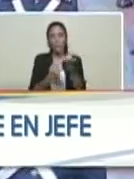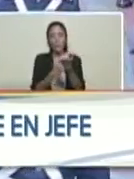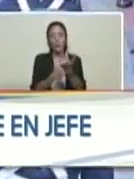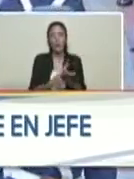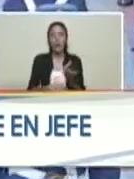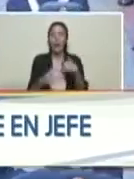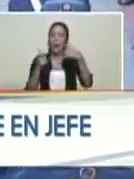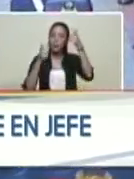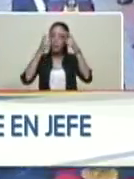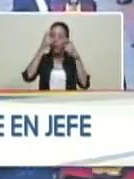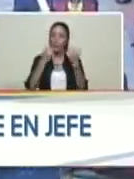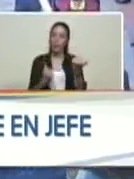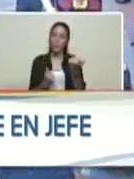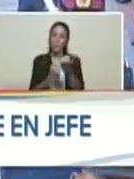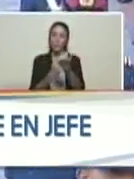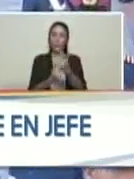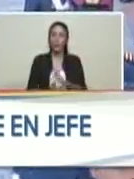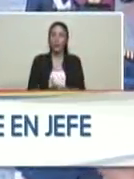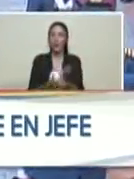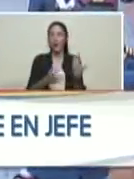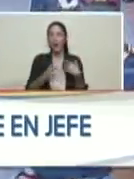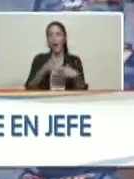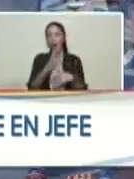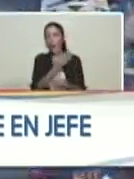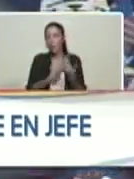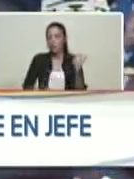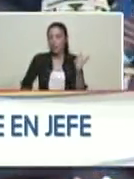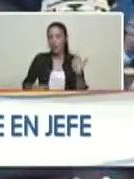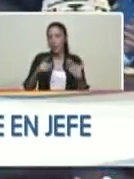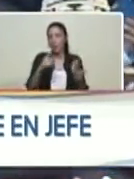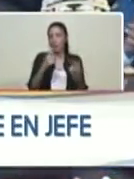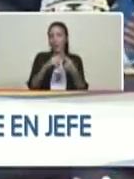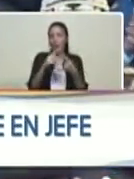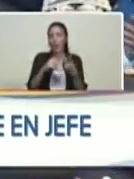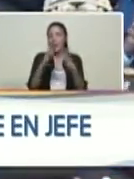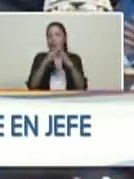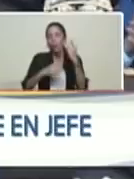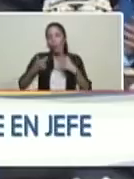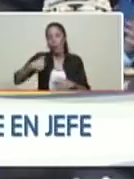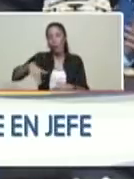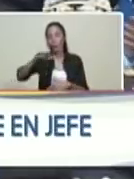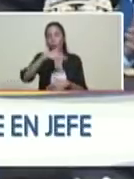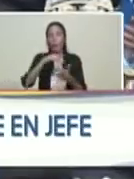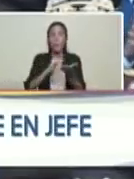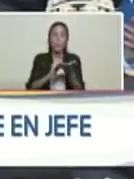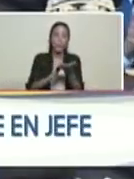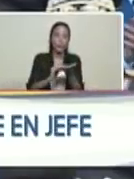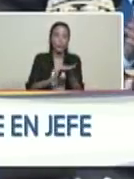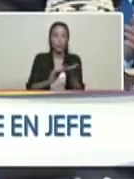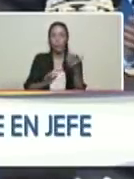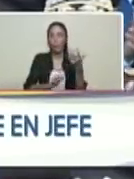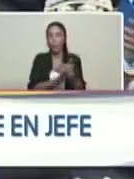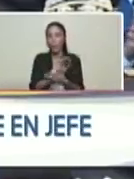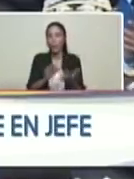al pueblo de venezuela en todas las batallas que hemos dado por la estabilidad económica política por la paz social